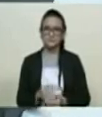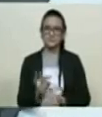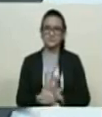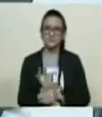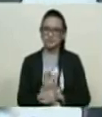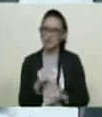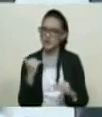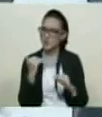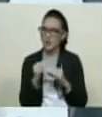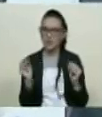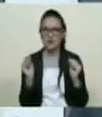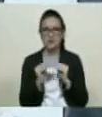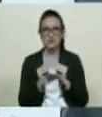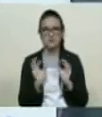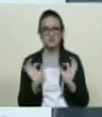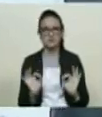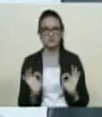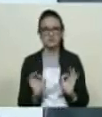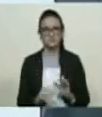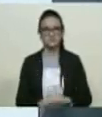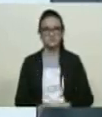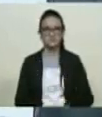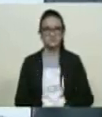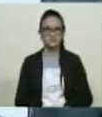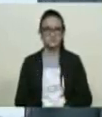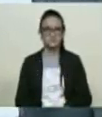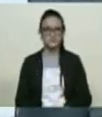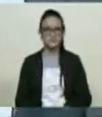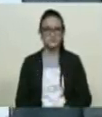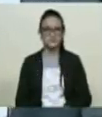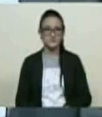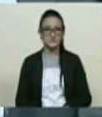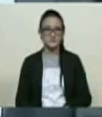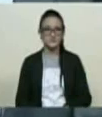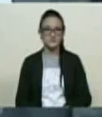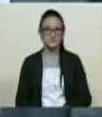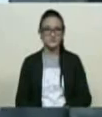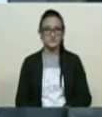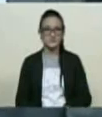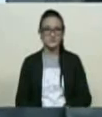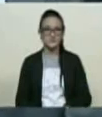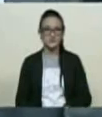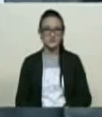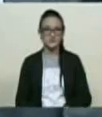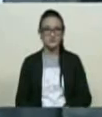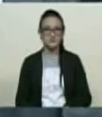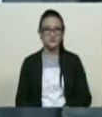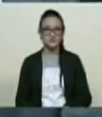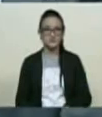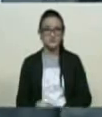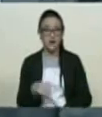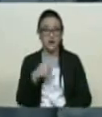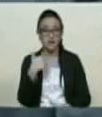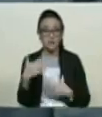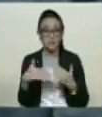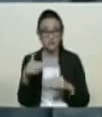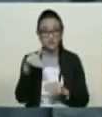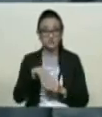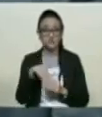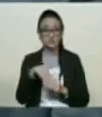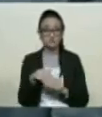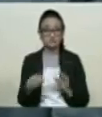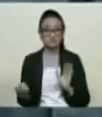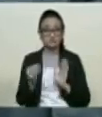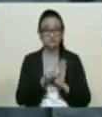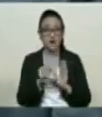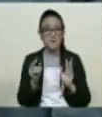tal como está establecido. Así que para cada proceso electoral incorporamos